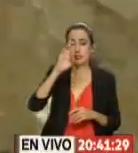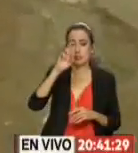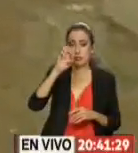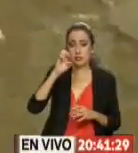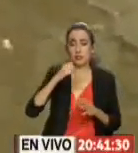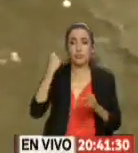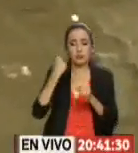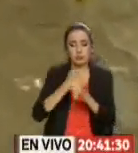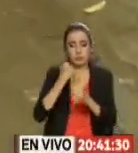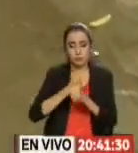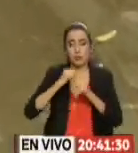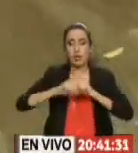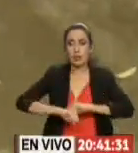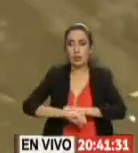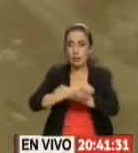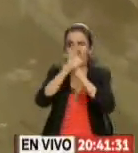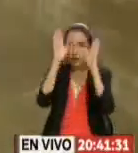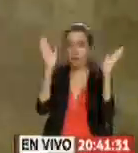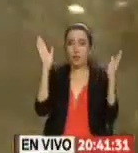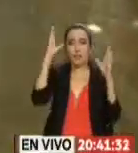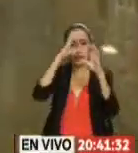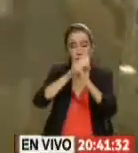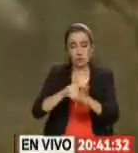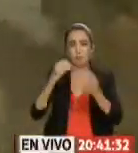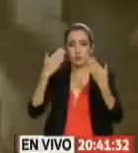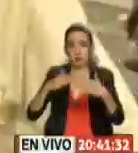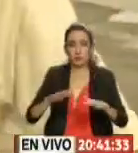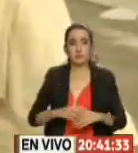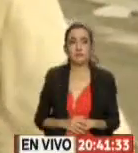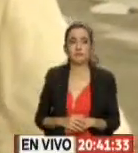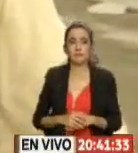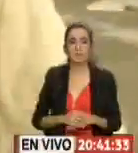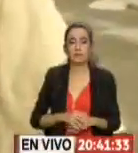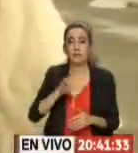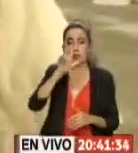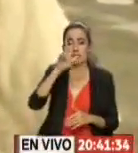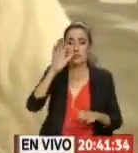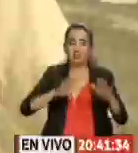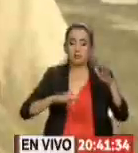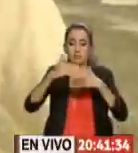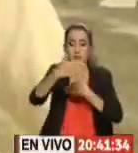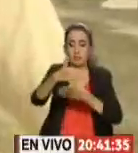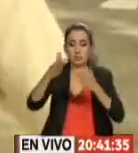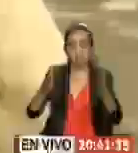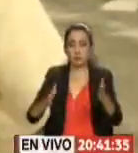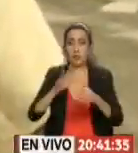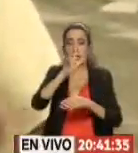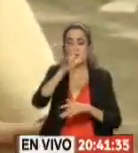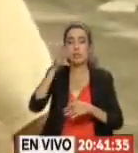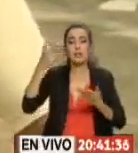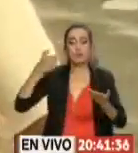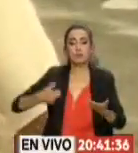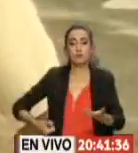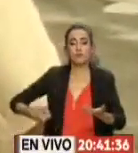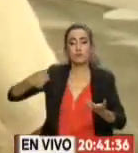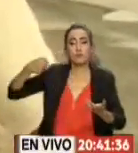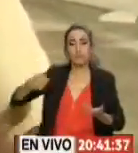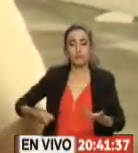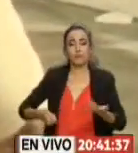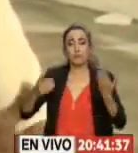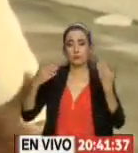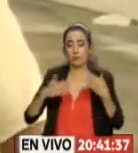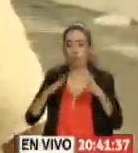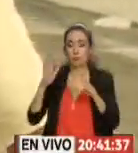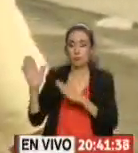noche para evitar que el agua llegue hasta las casas. A tres cuadritas hay como tres bombas. Y eso que no ha bajado un poco de